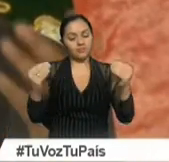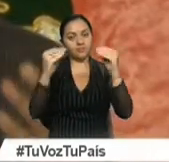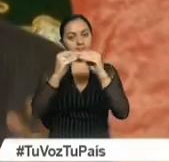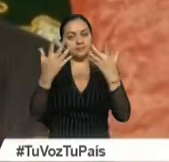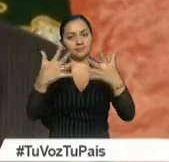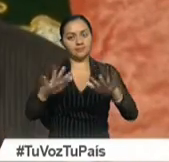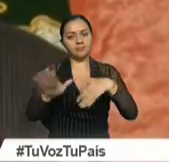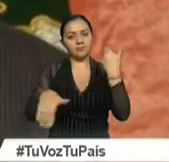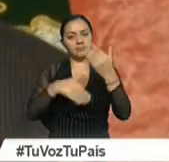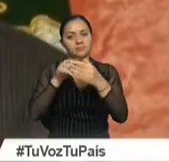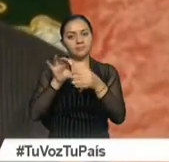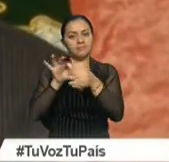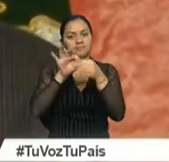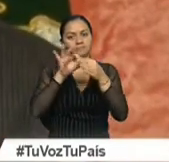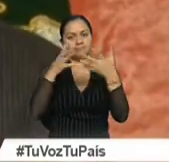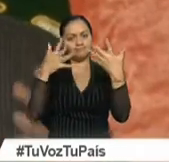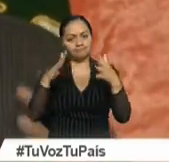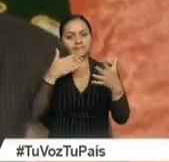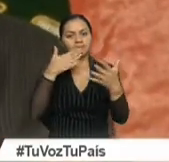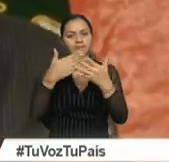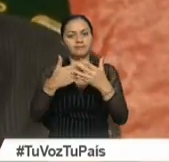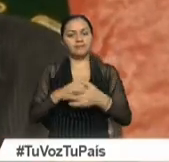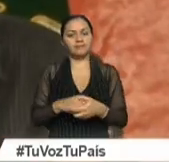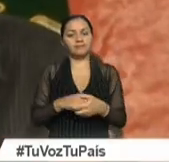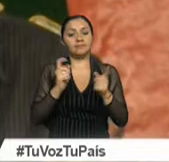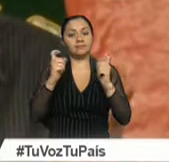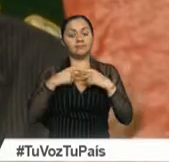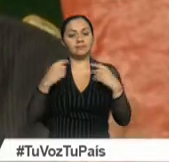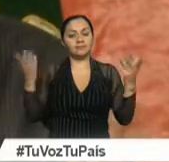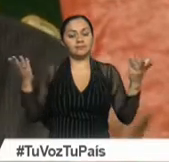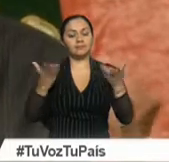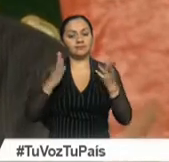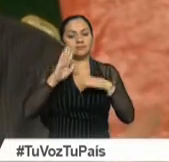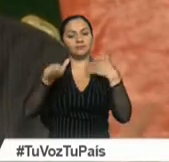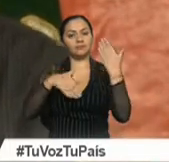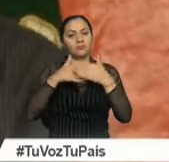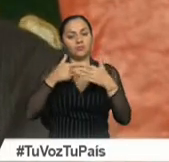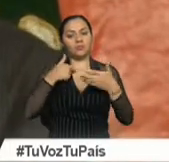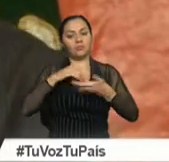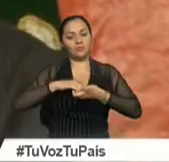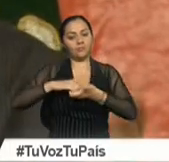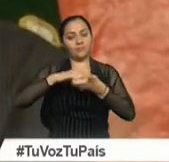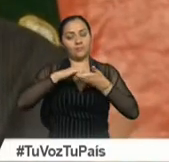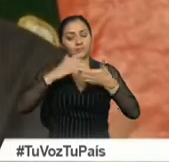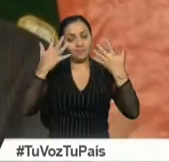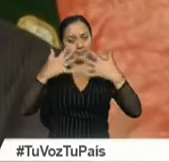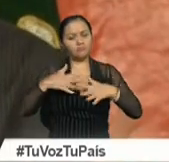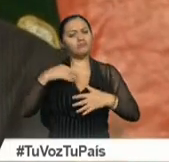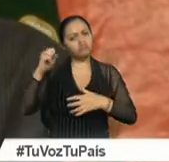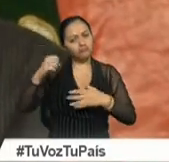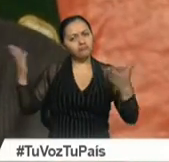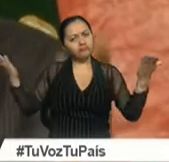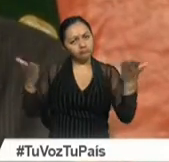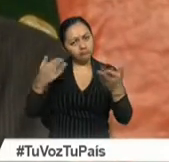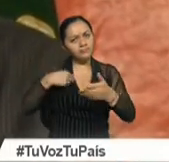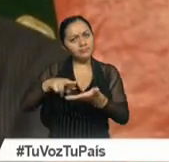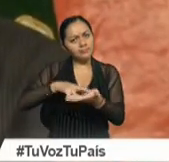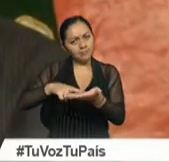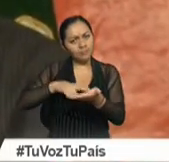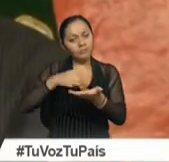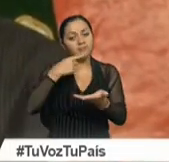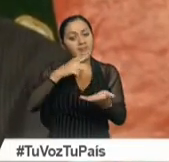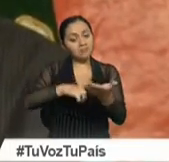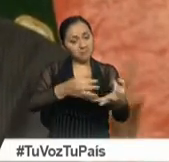para acompañarles. Nosotros hemos recibido a los hermanos de la CONAIE. Sí, ellos nos pidieron